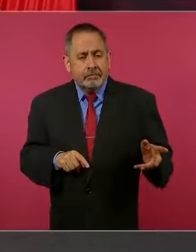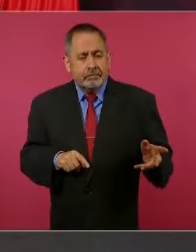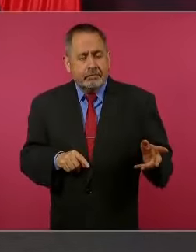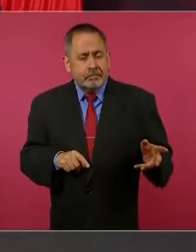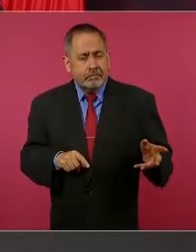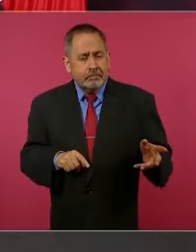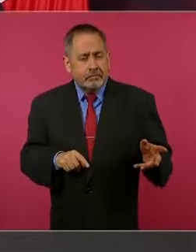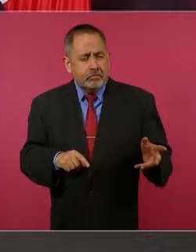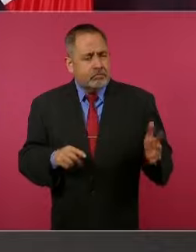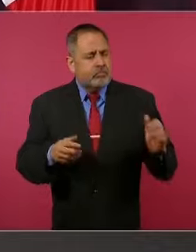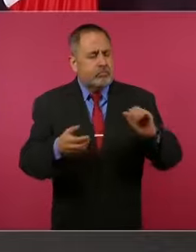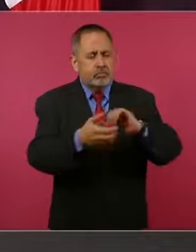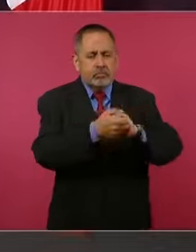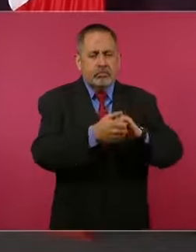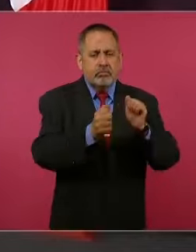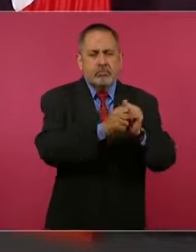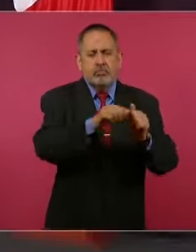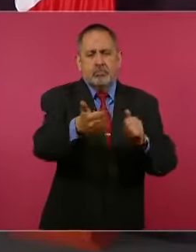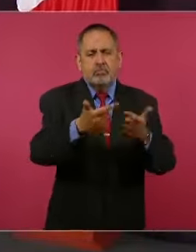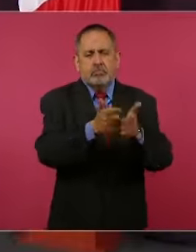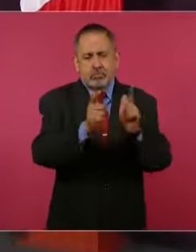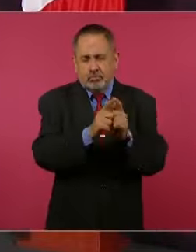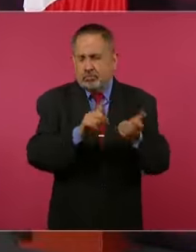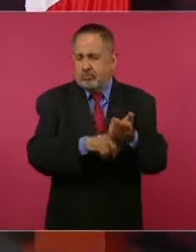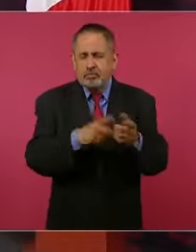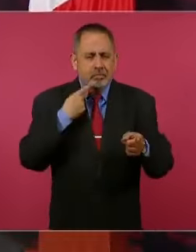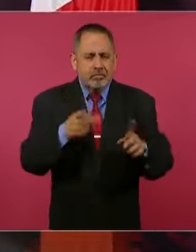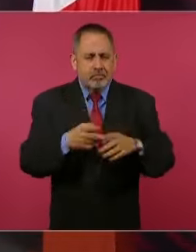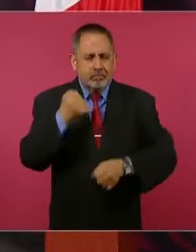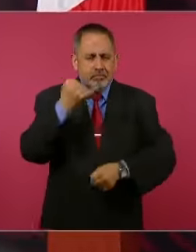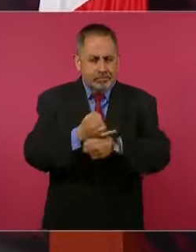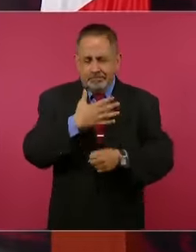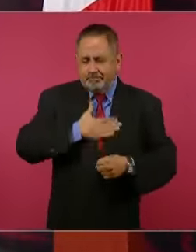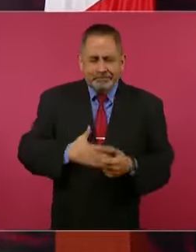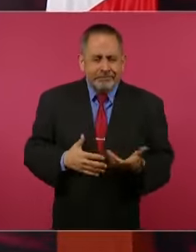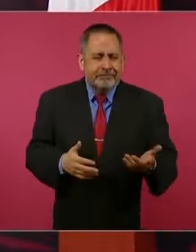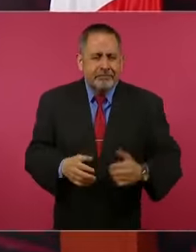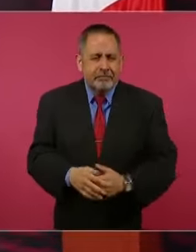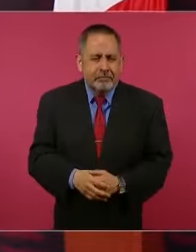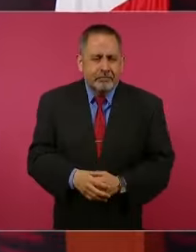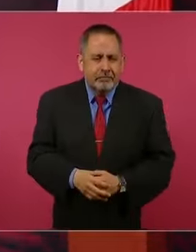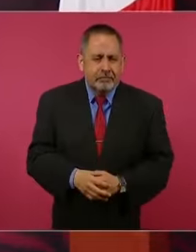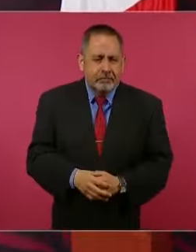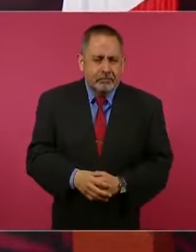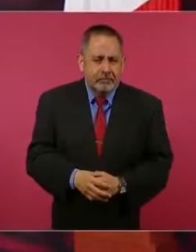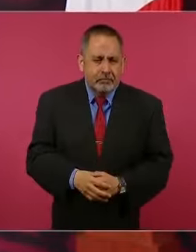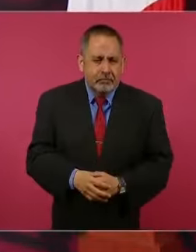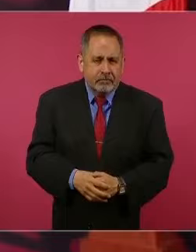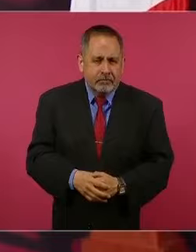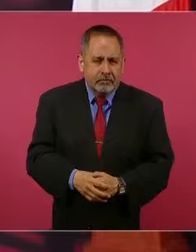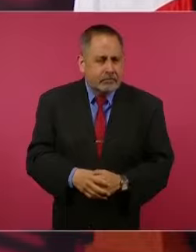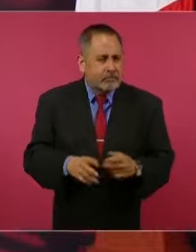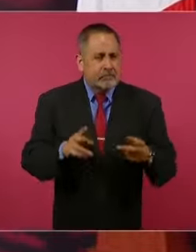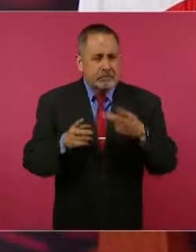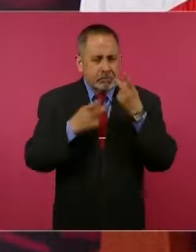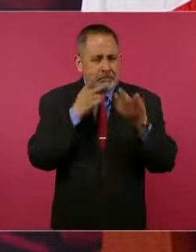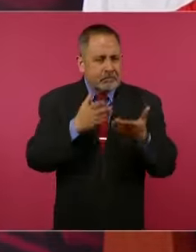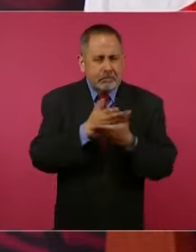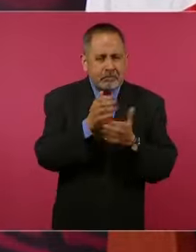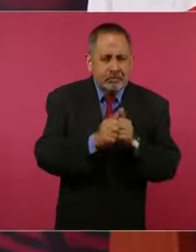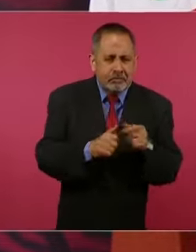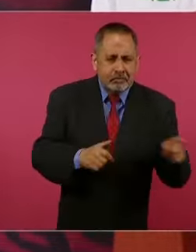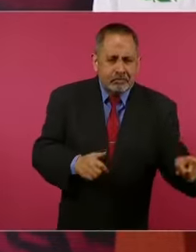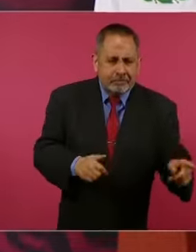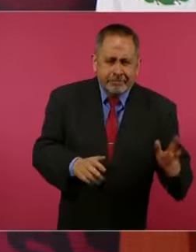con el otro partido injusta completamente este no me meto con